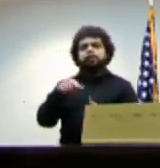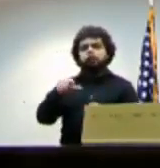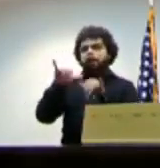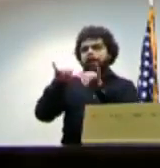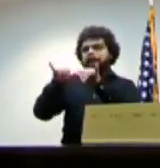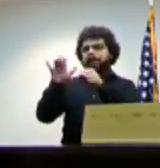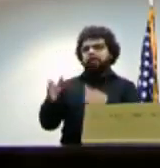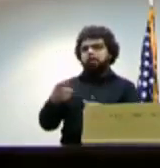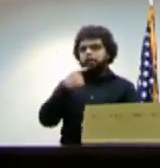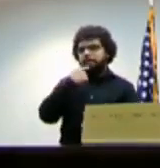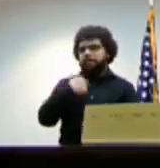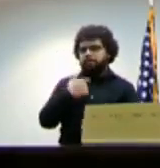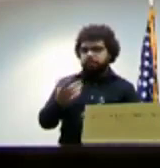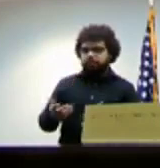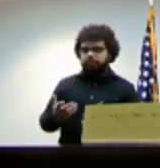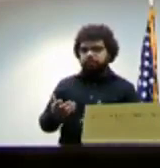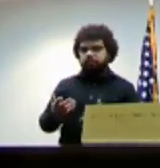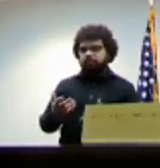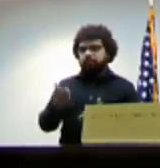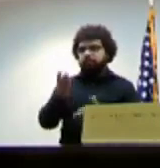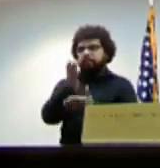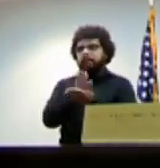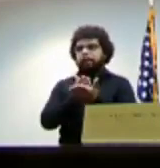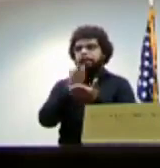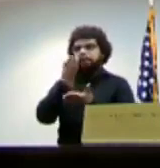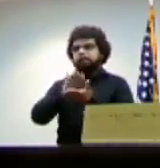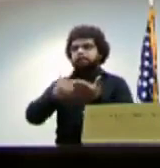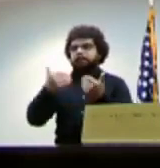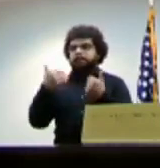dijo, no, el presupuesto que tenemos es